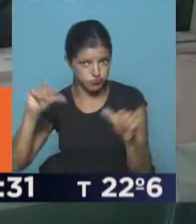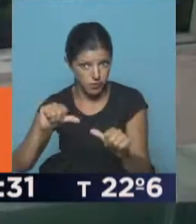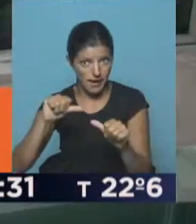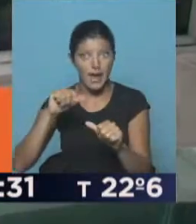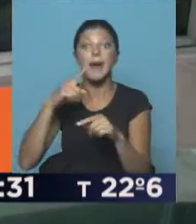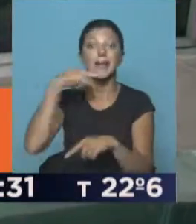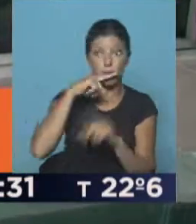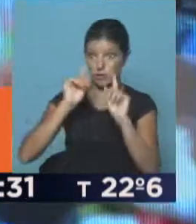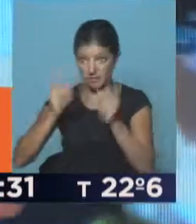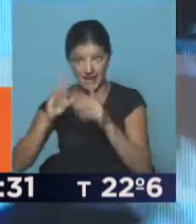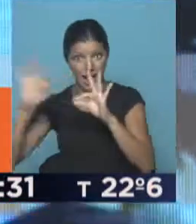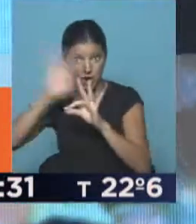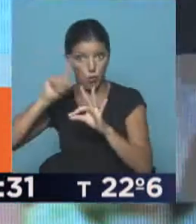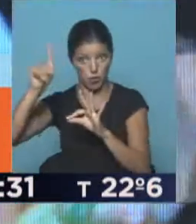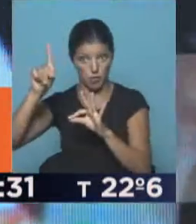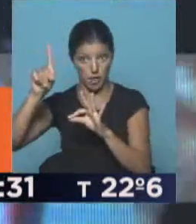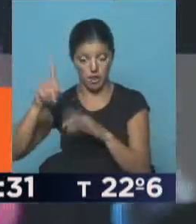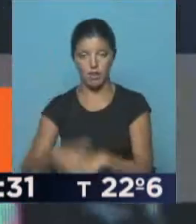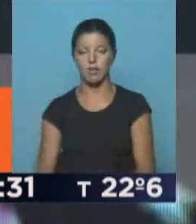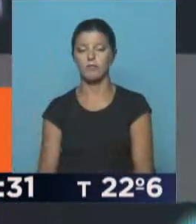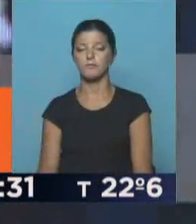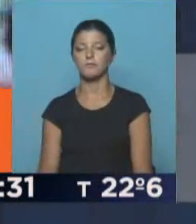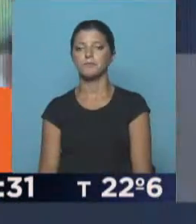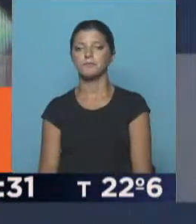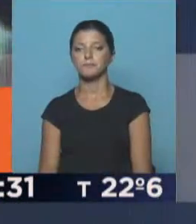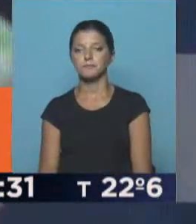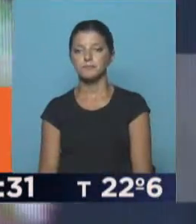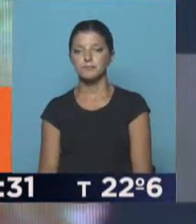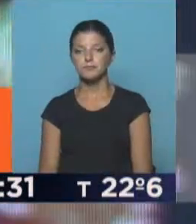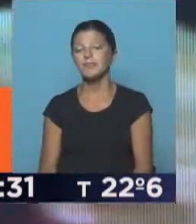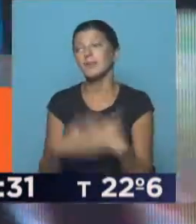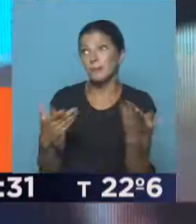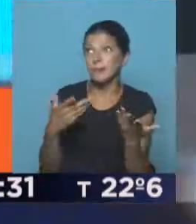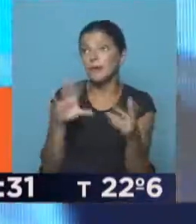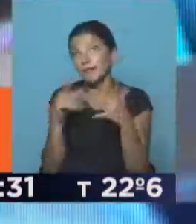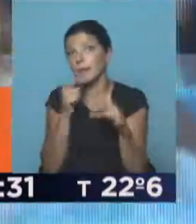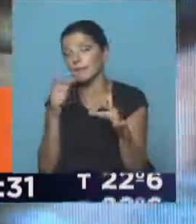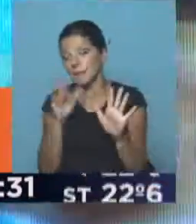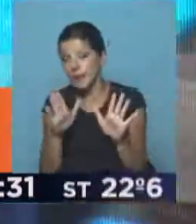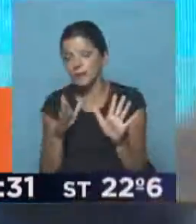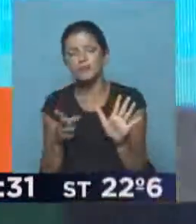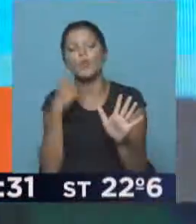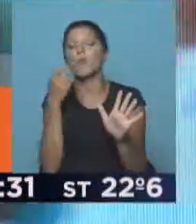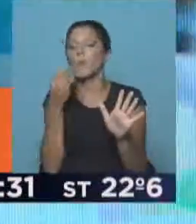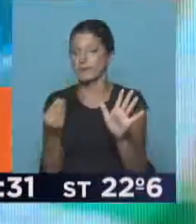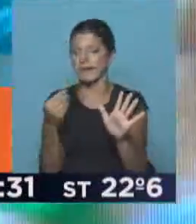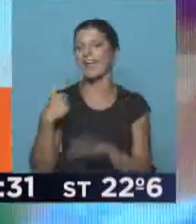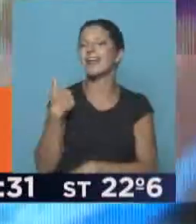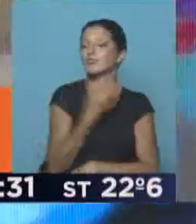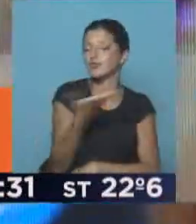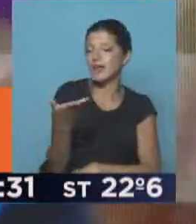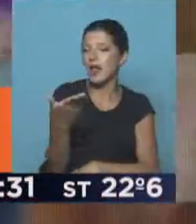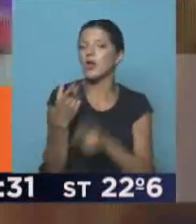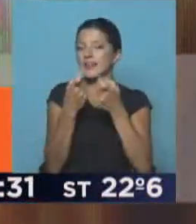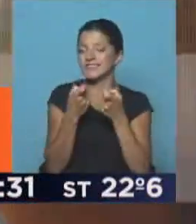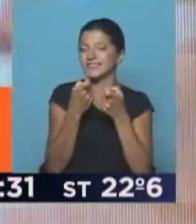Ahora, lo que estamos viendo es que hay, y esto por ahí trata de intentar una respuesta a la pregunta, es que hay una necesidad de la sociedad que ya es diferente a la que era